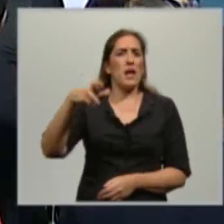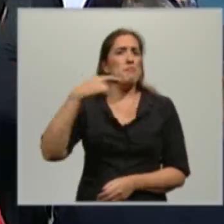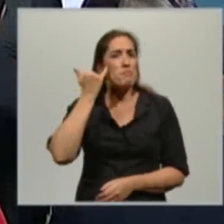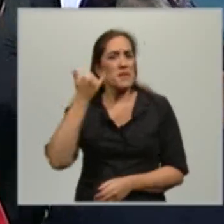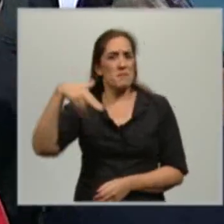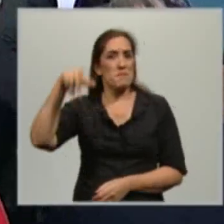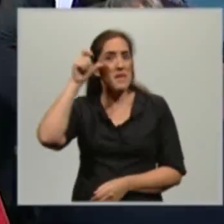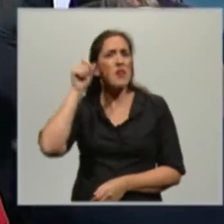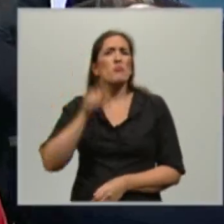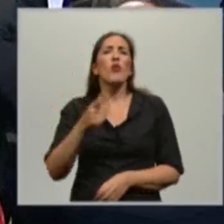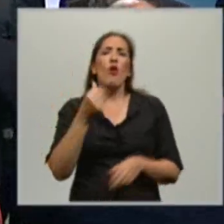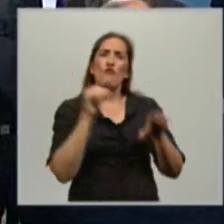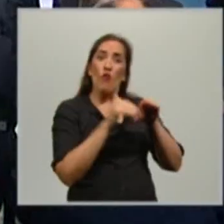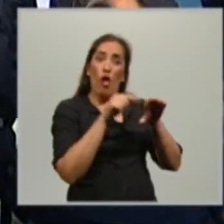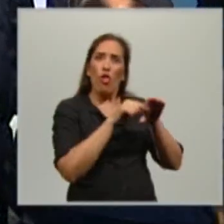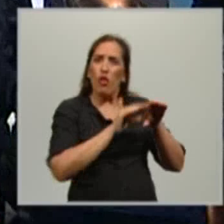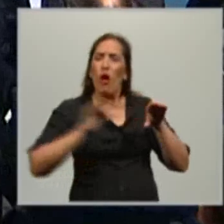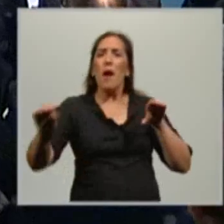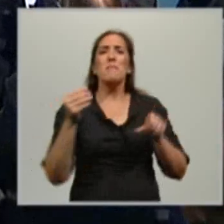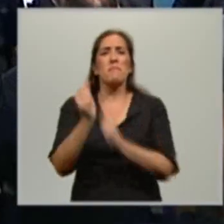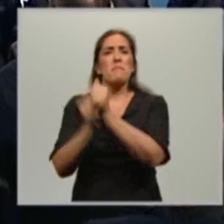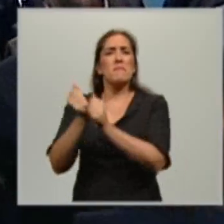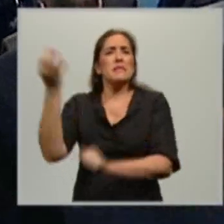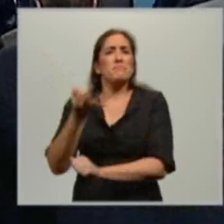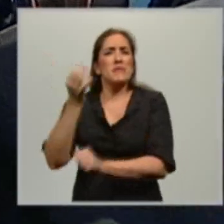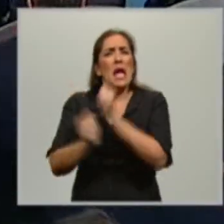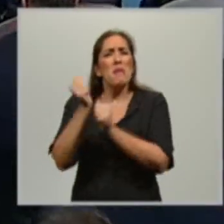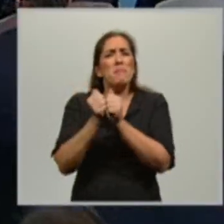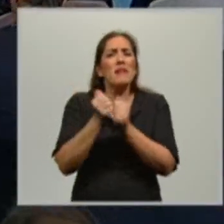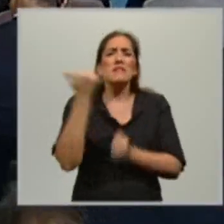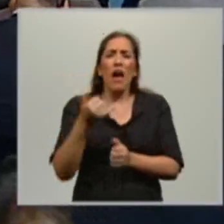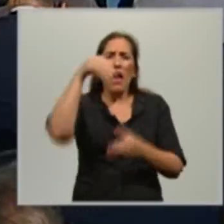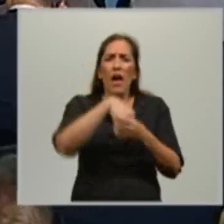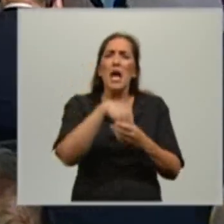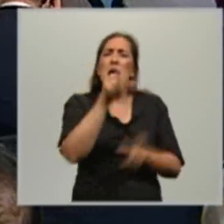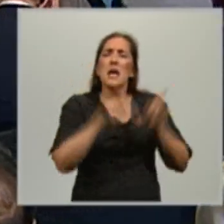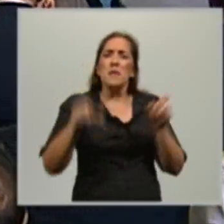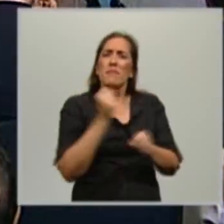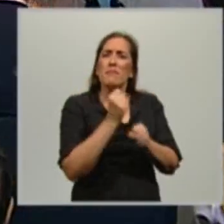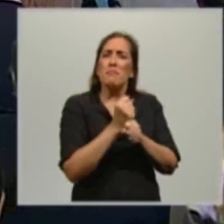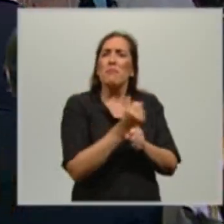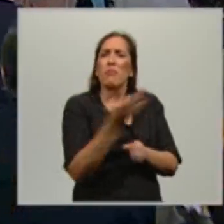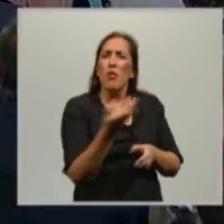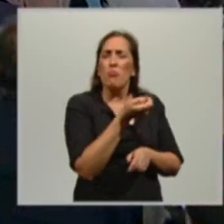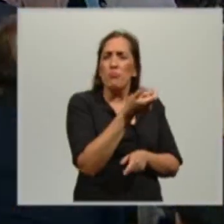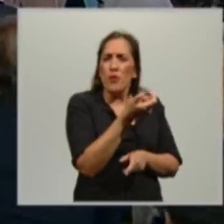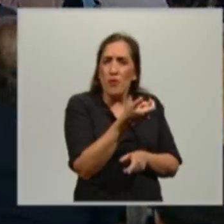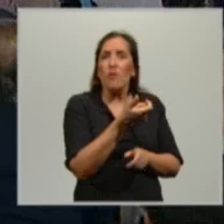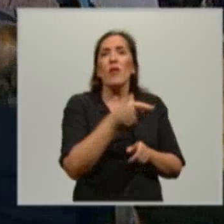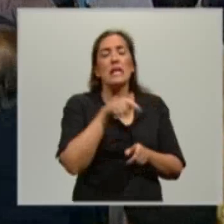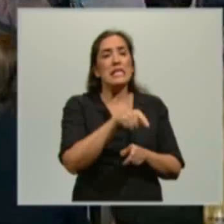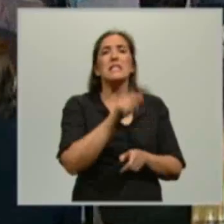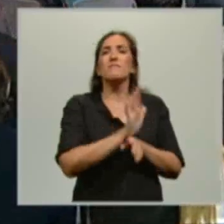fondo especial para aquellas empresas que muchas veces pequeñas, medianas, empresas que por allí tienen algún problema para ser